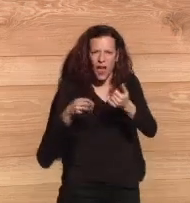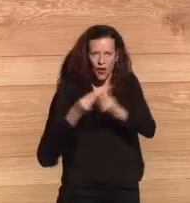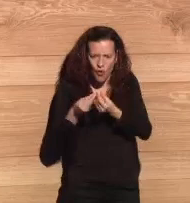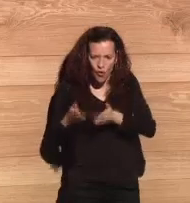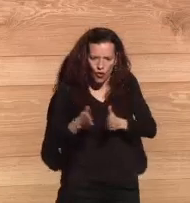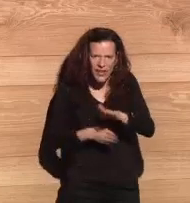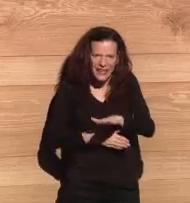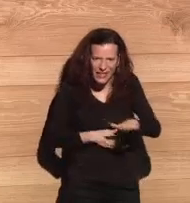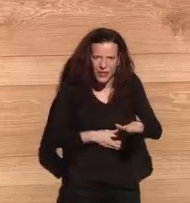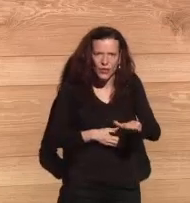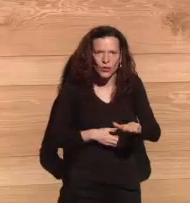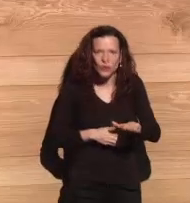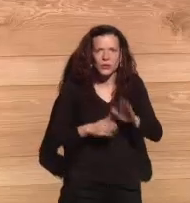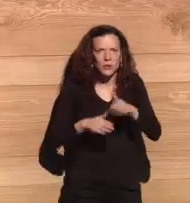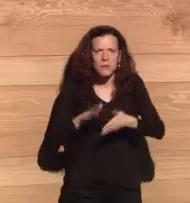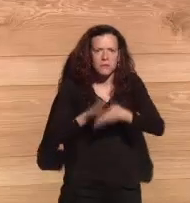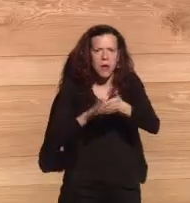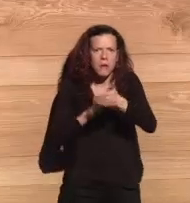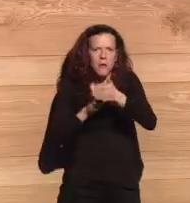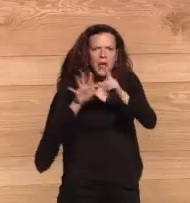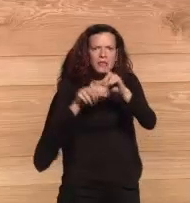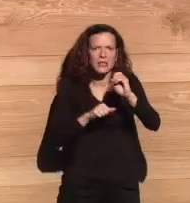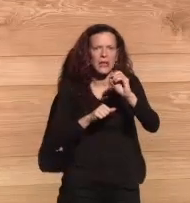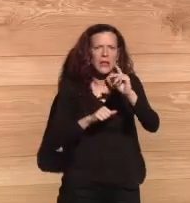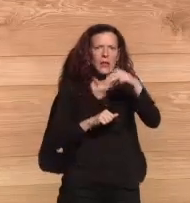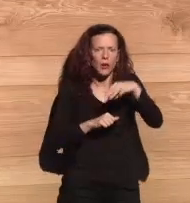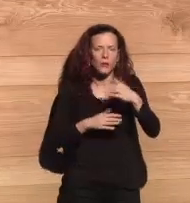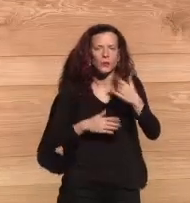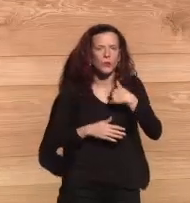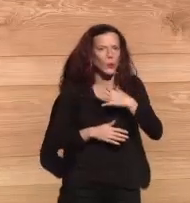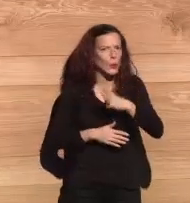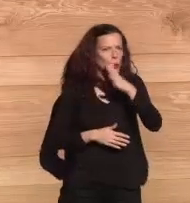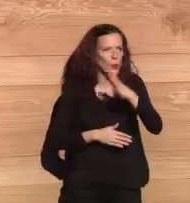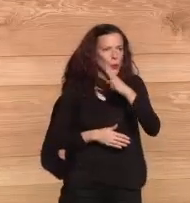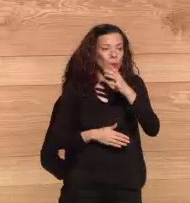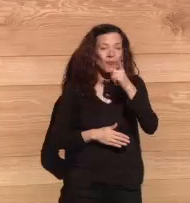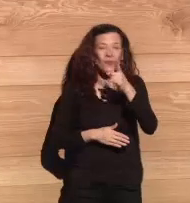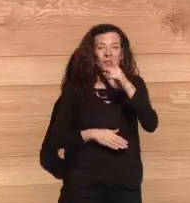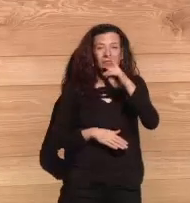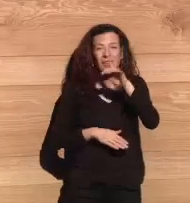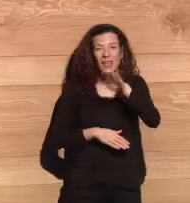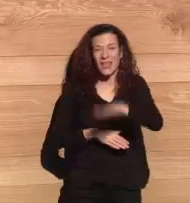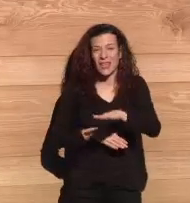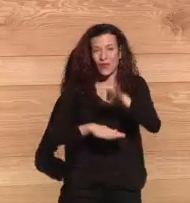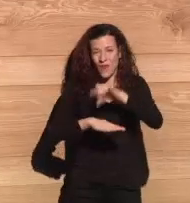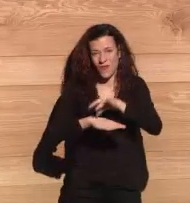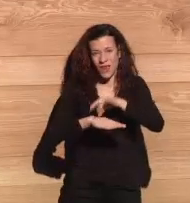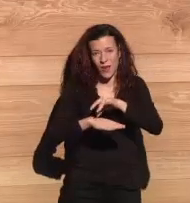¿no? Una cosa, la verdad, así muy impresionante, ¿no? Ese es un niño que se quedó enfermo, uno de